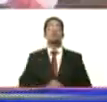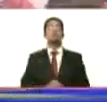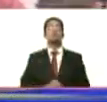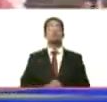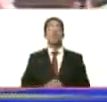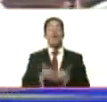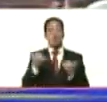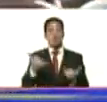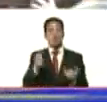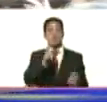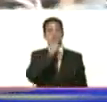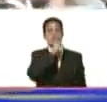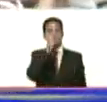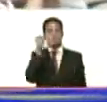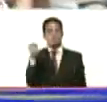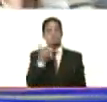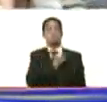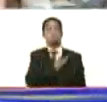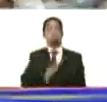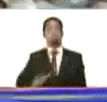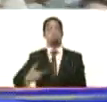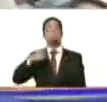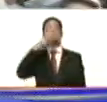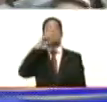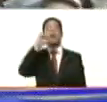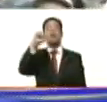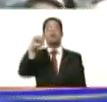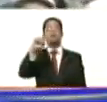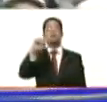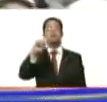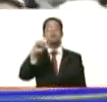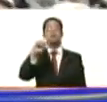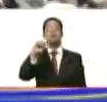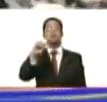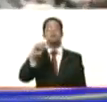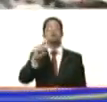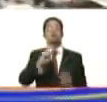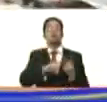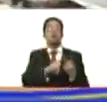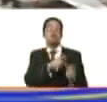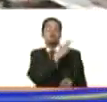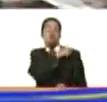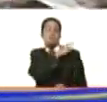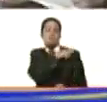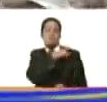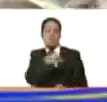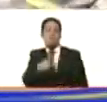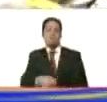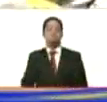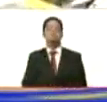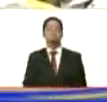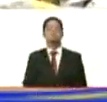presidente constitucional de la República Bolivariana de Venezuela, comandante en jefe de la Fuerza Armada Nacional Bolivariana.